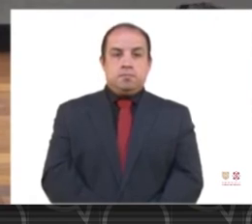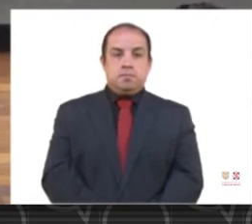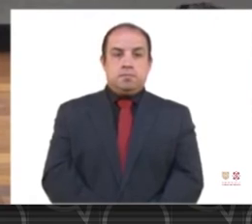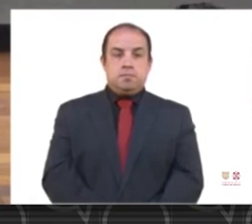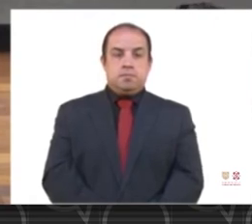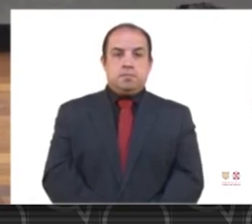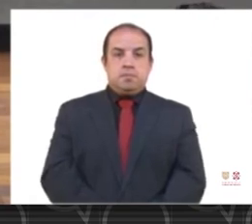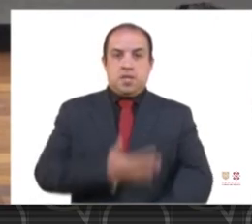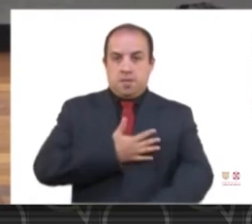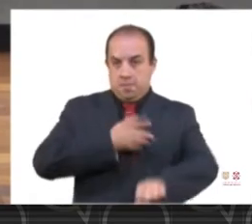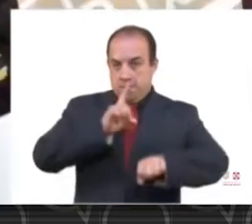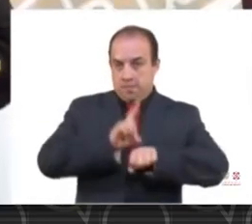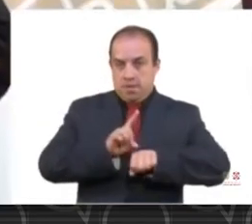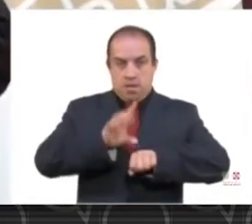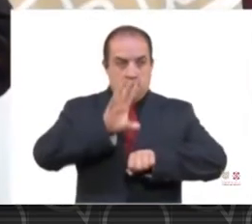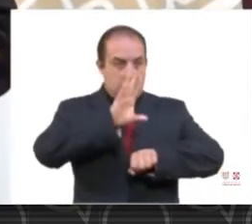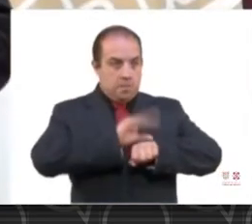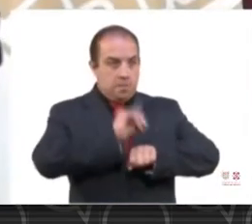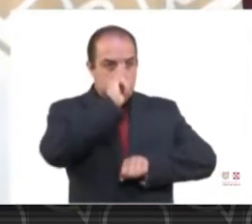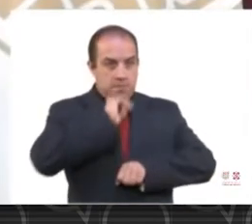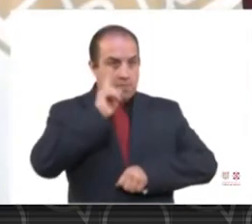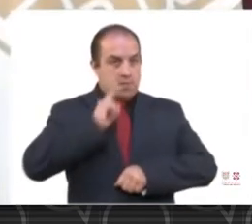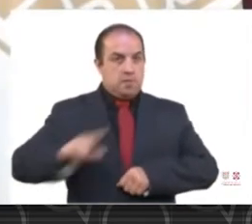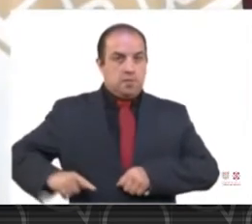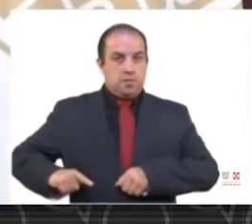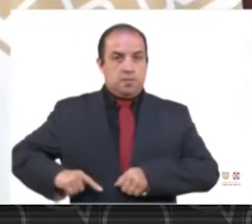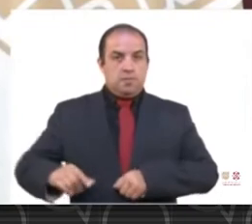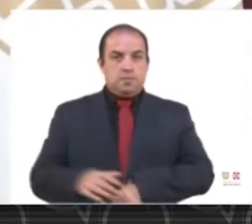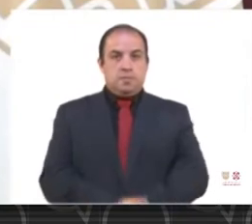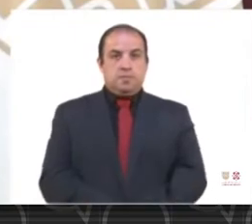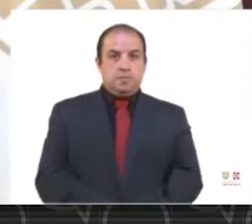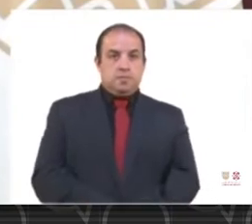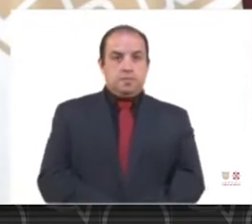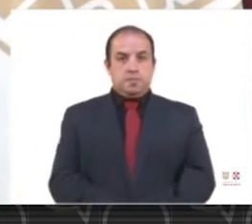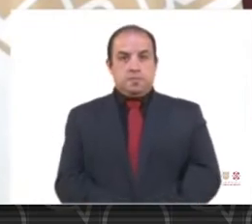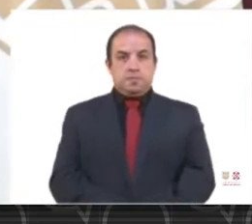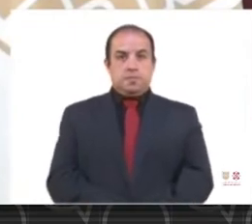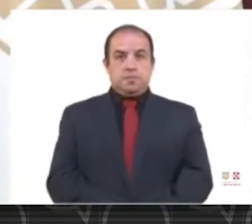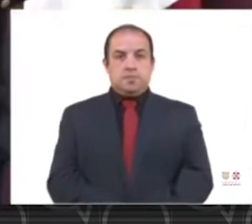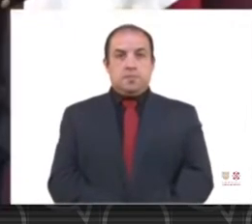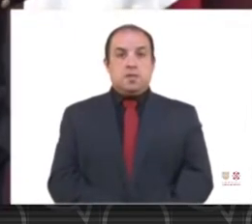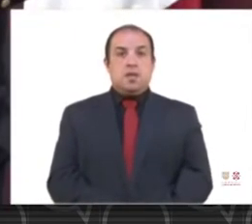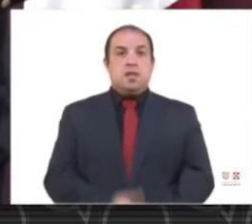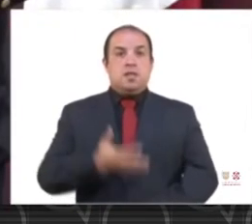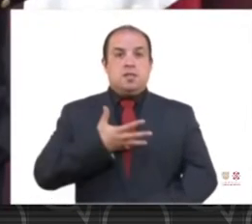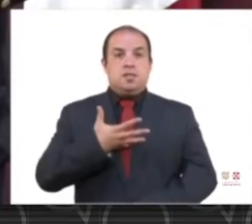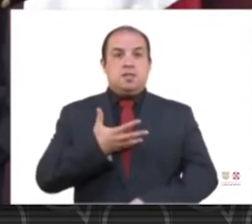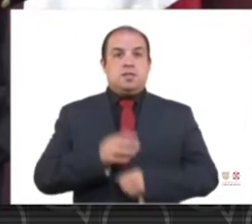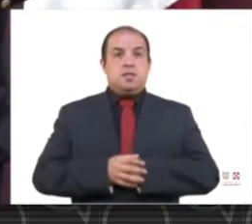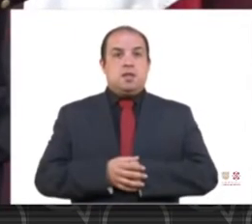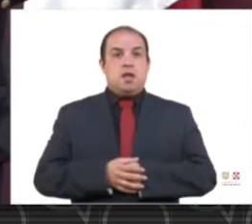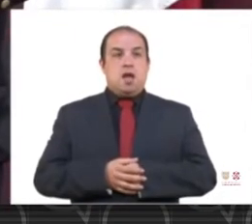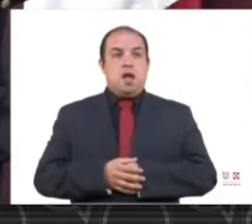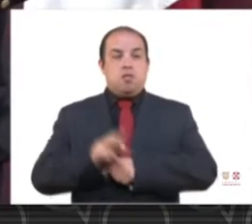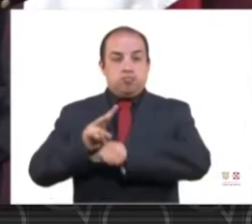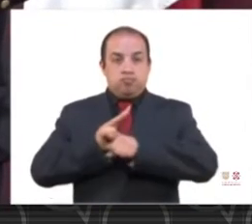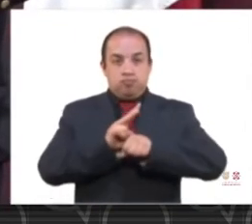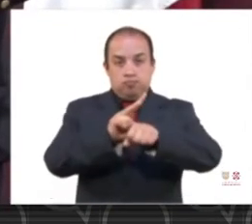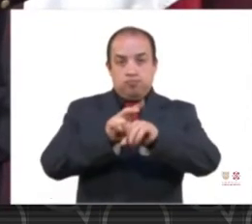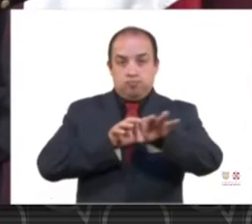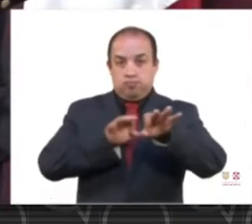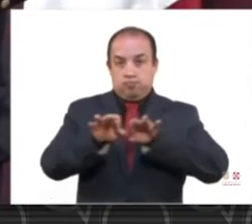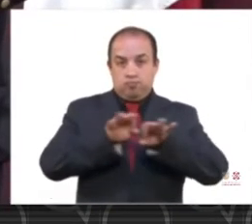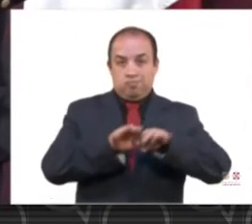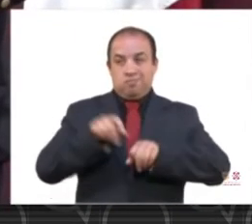Sí, buenos días, con su permiso, jefa de gobierno. En el marco del despliegue operativo que se llevó a cabo en las inmediaciones de la Basílica